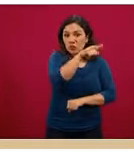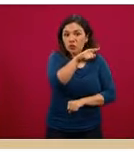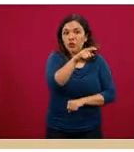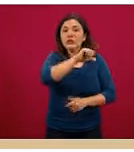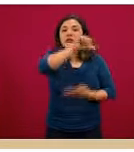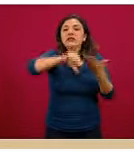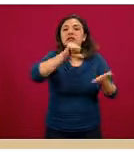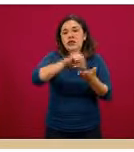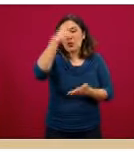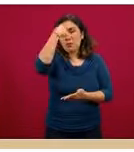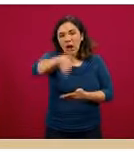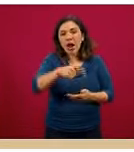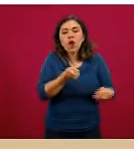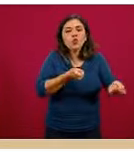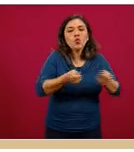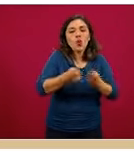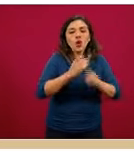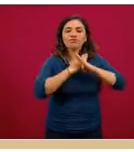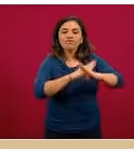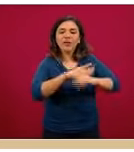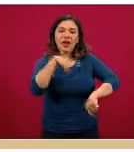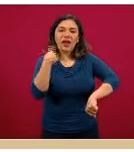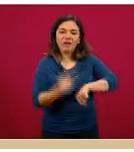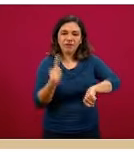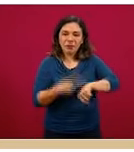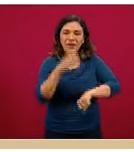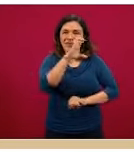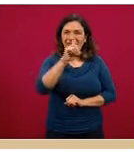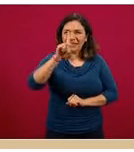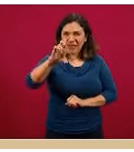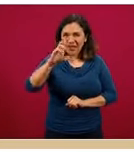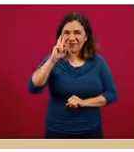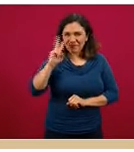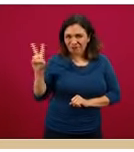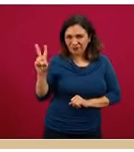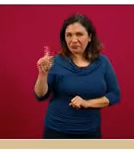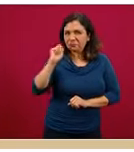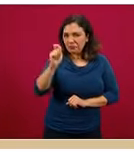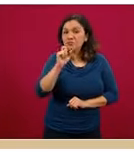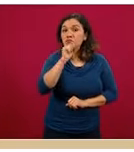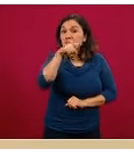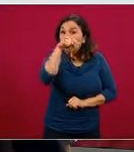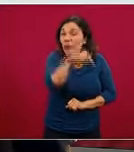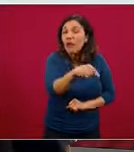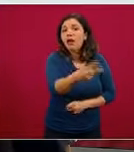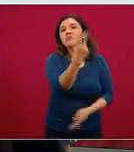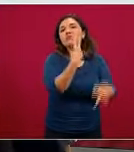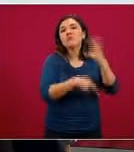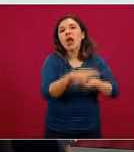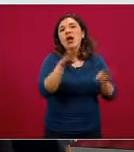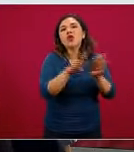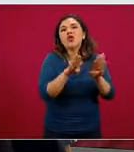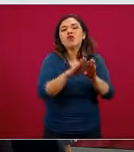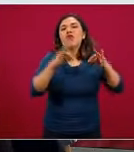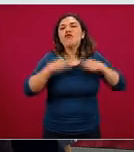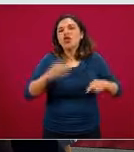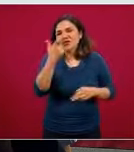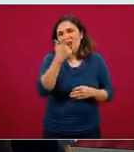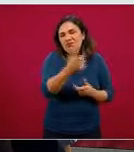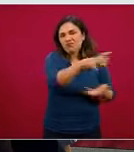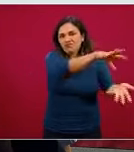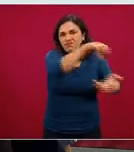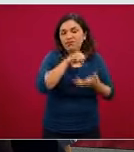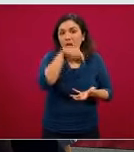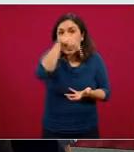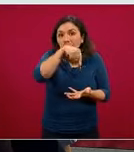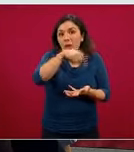los Centros para el Control y Prevención de Enfermedades, los CDC. Es exactamente de ahí de donde salen estos fondos que